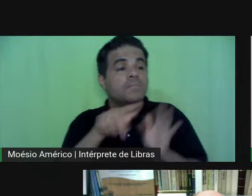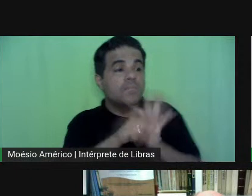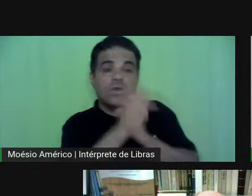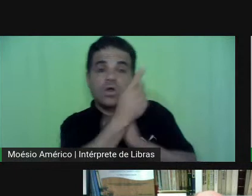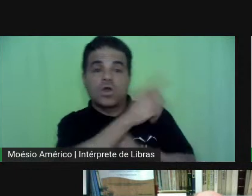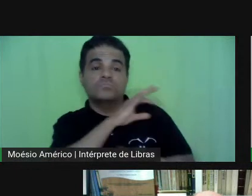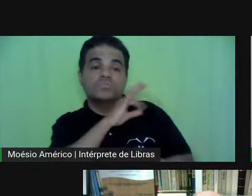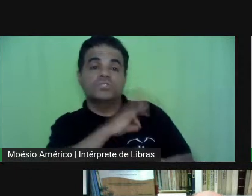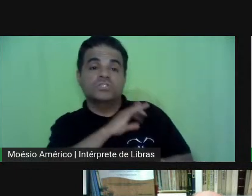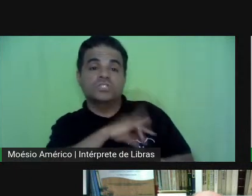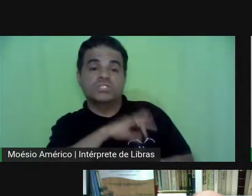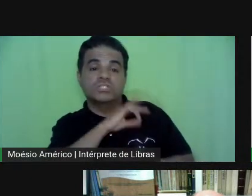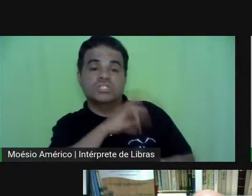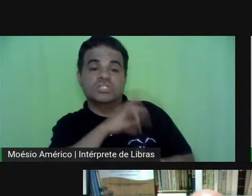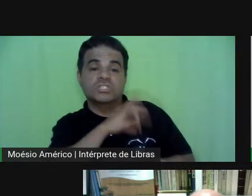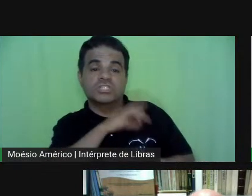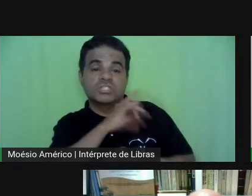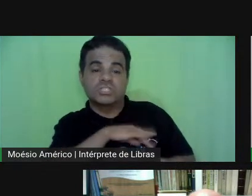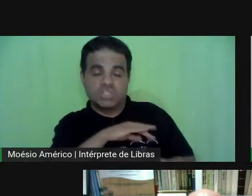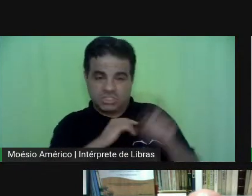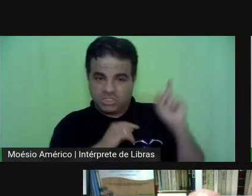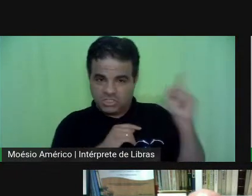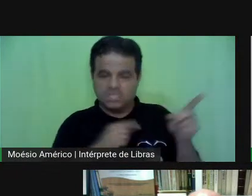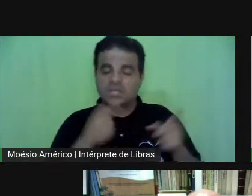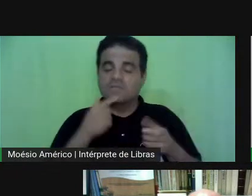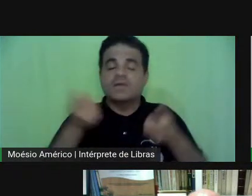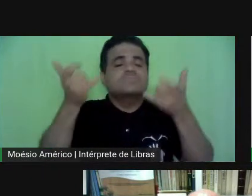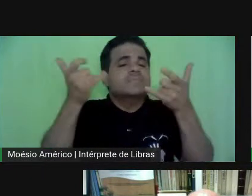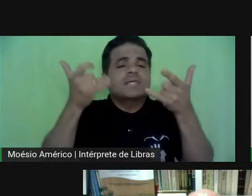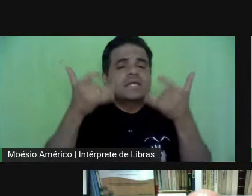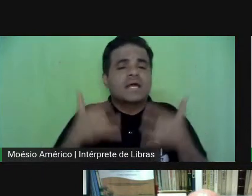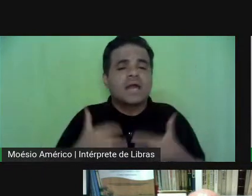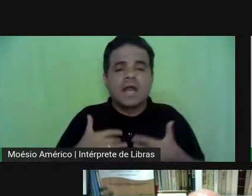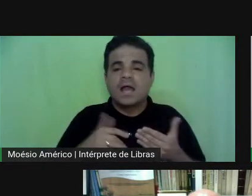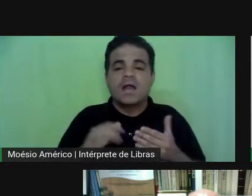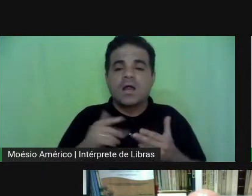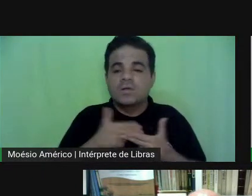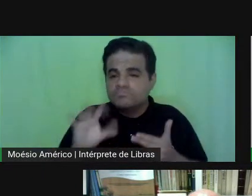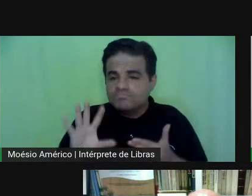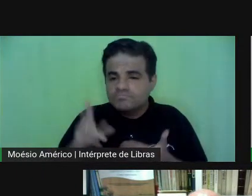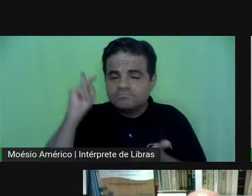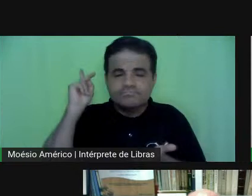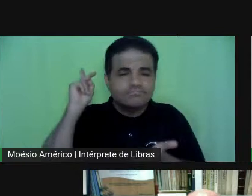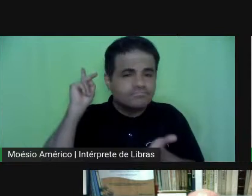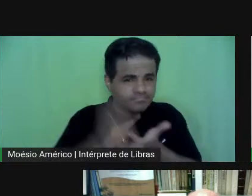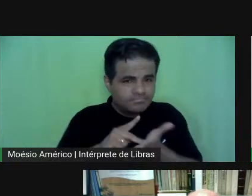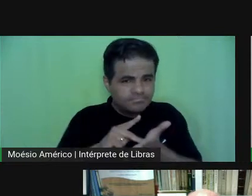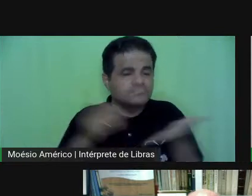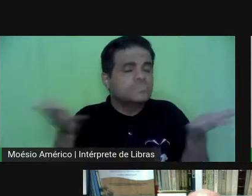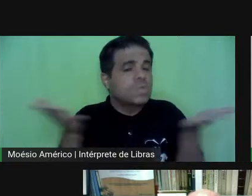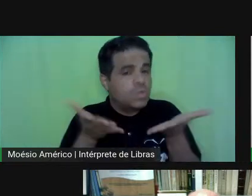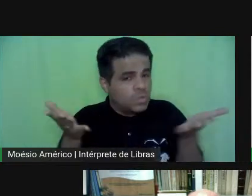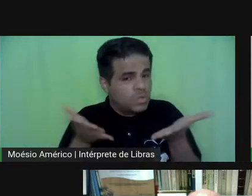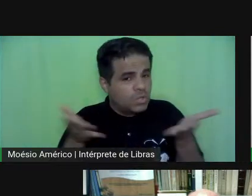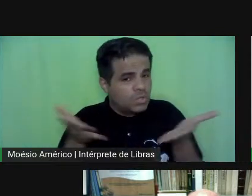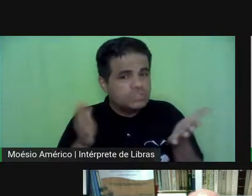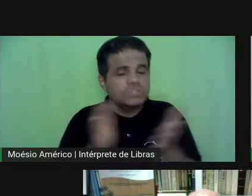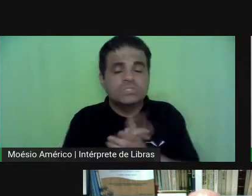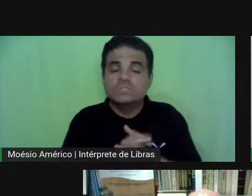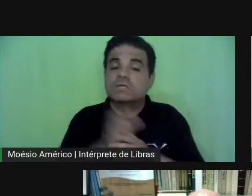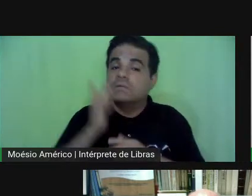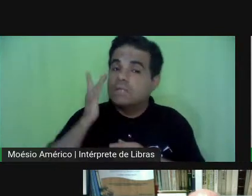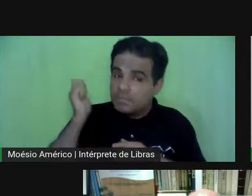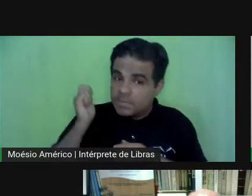a hablar sobre las calidades o lo que significan las caridades último la